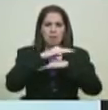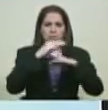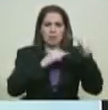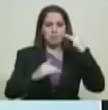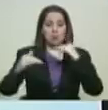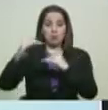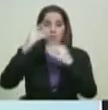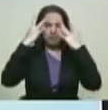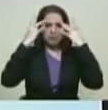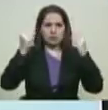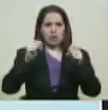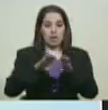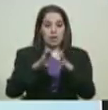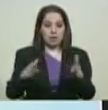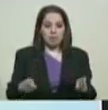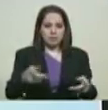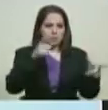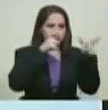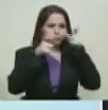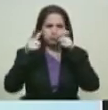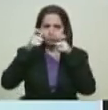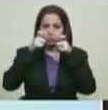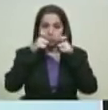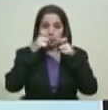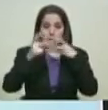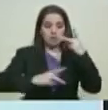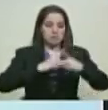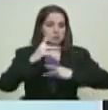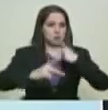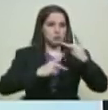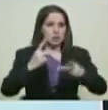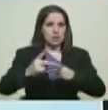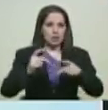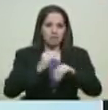mesa, se procede a